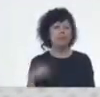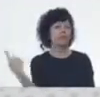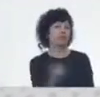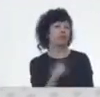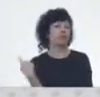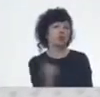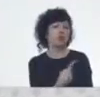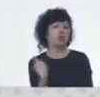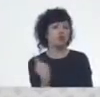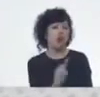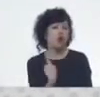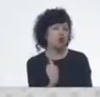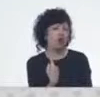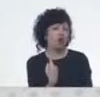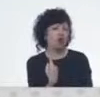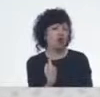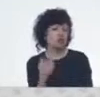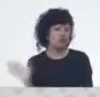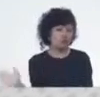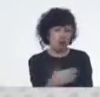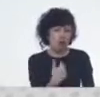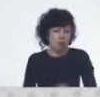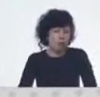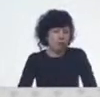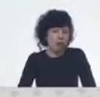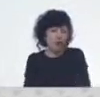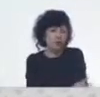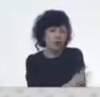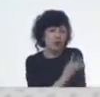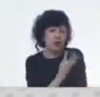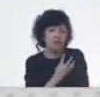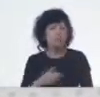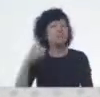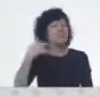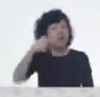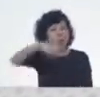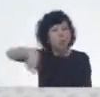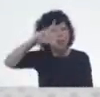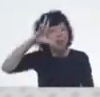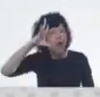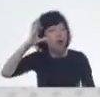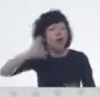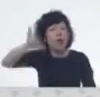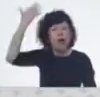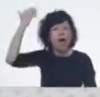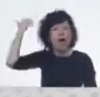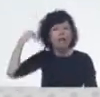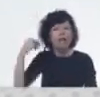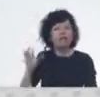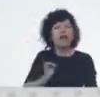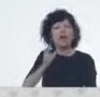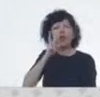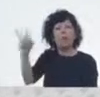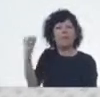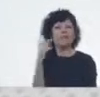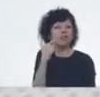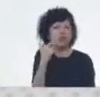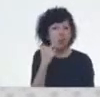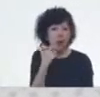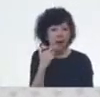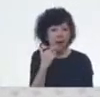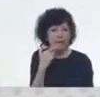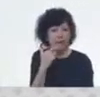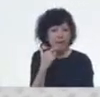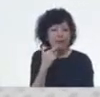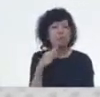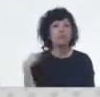Estamos muy emocionados. Ustedes recordarán allá por 2019,